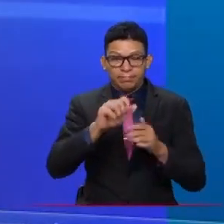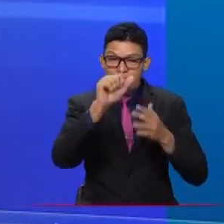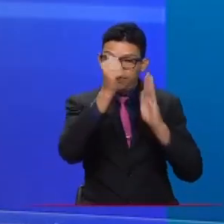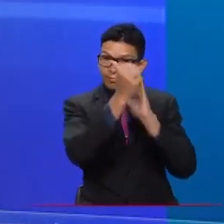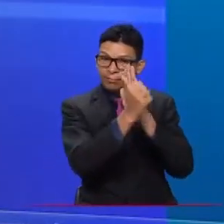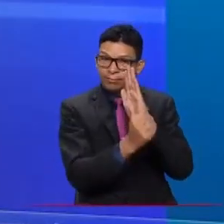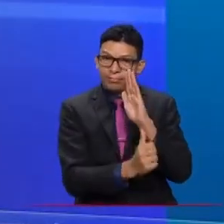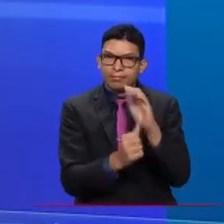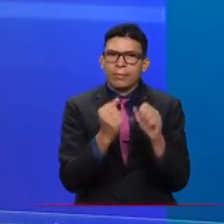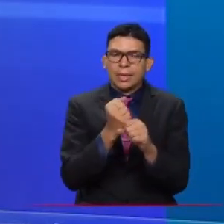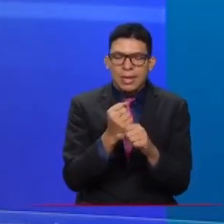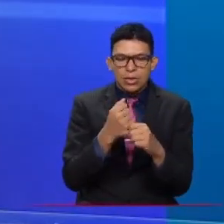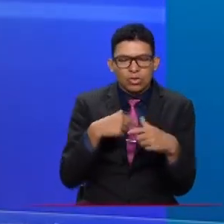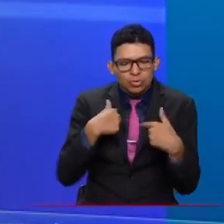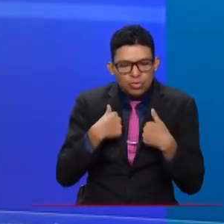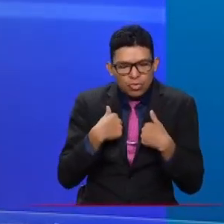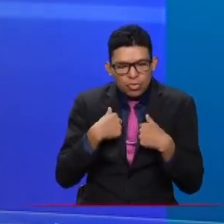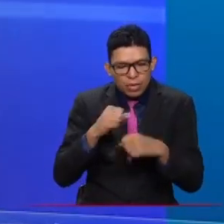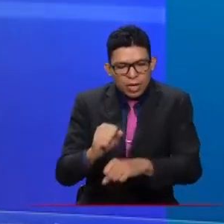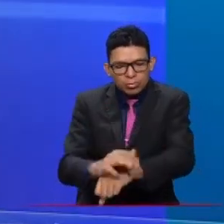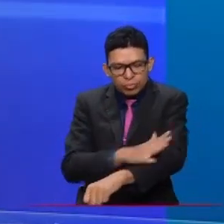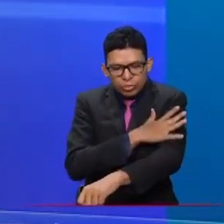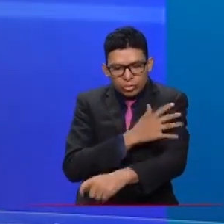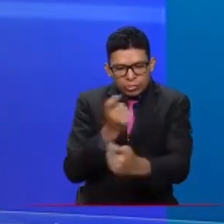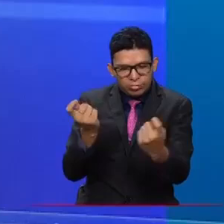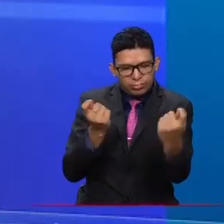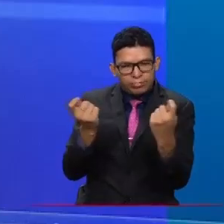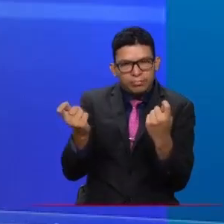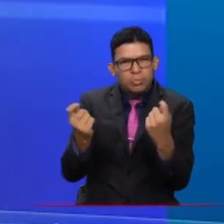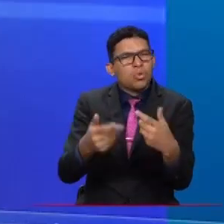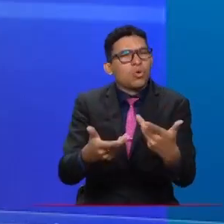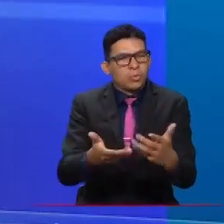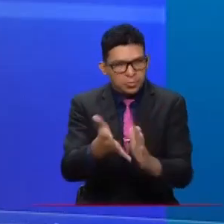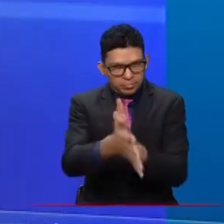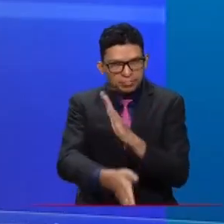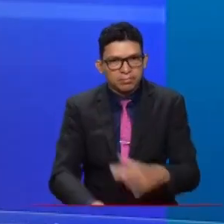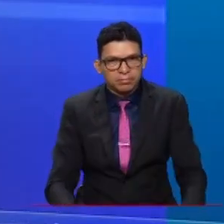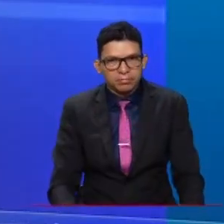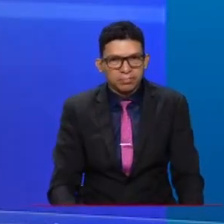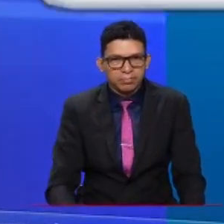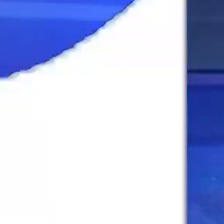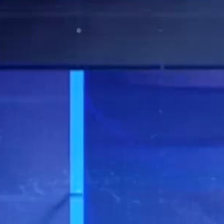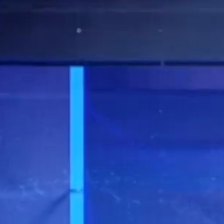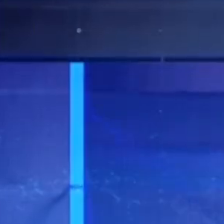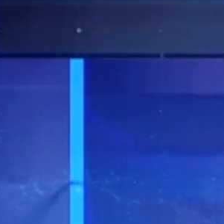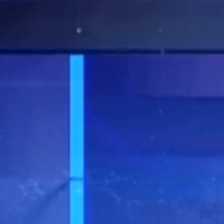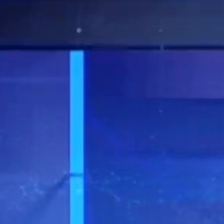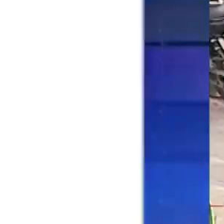para trabajar en la gestión correcta de las emociones. Les contamos cuáles son.